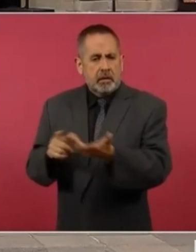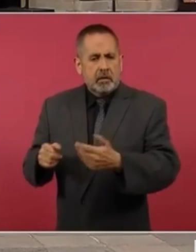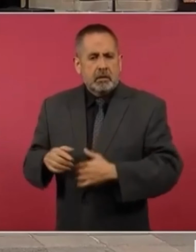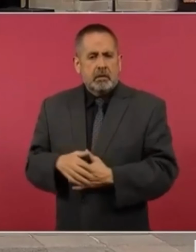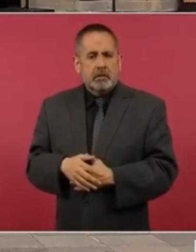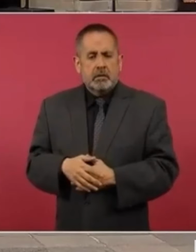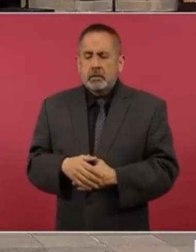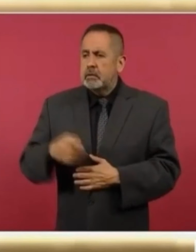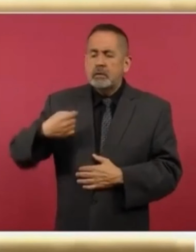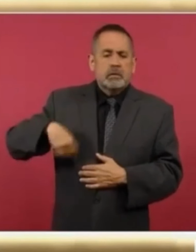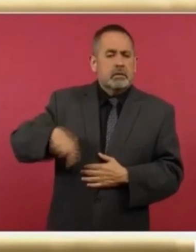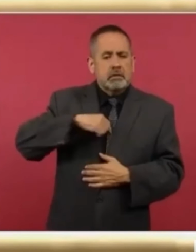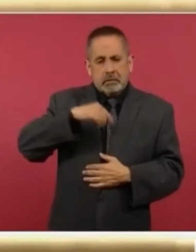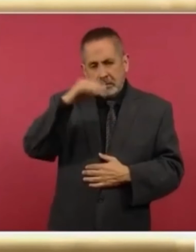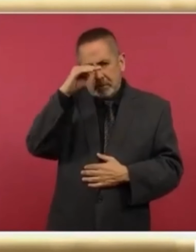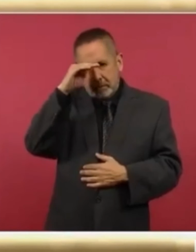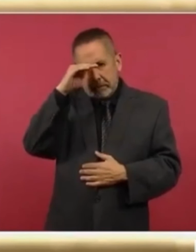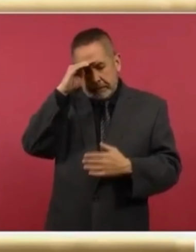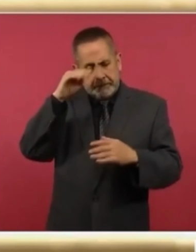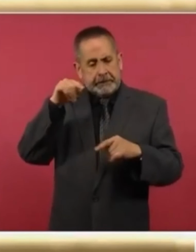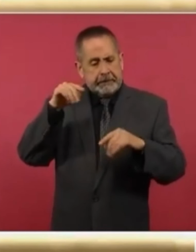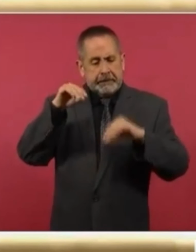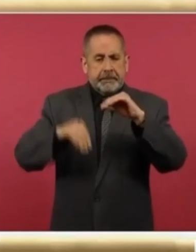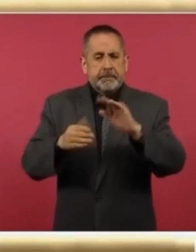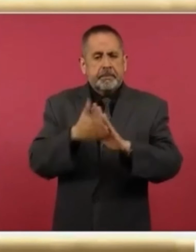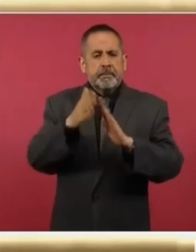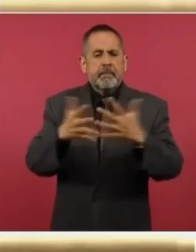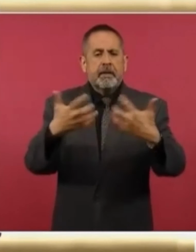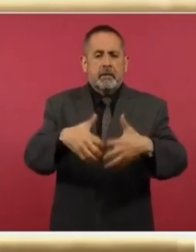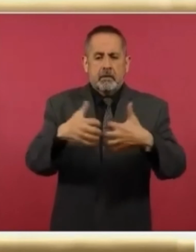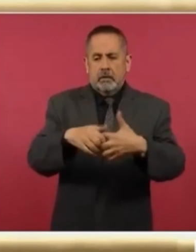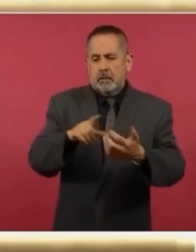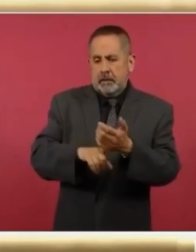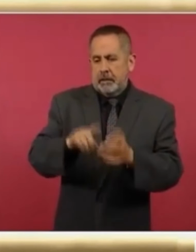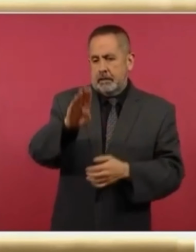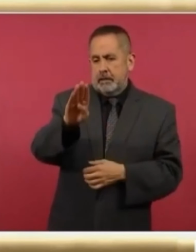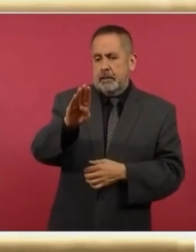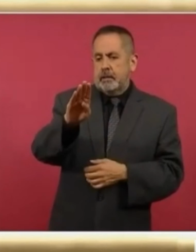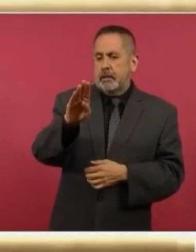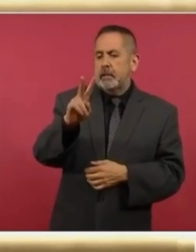Construimos la refinería de Dos Bocas,